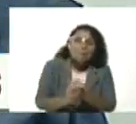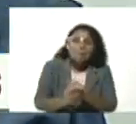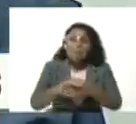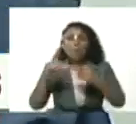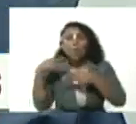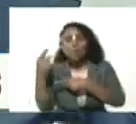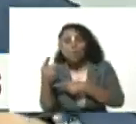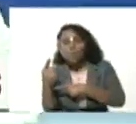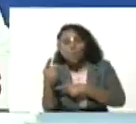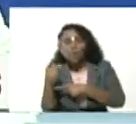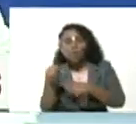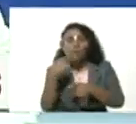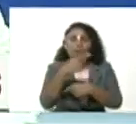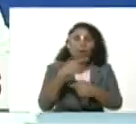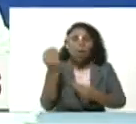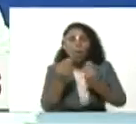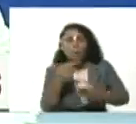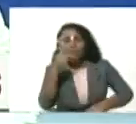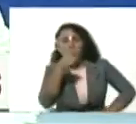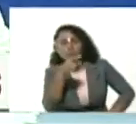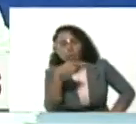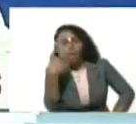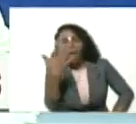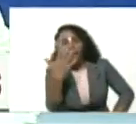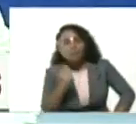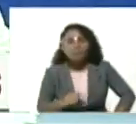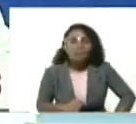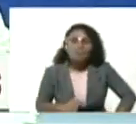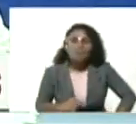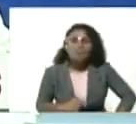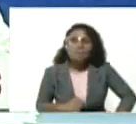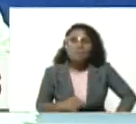Pereira. ¿Cómo está vos, Pereira?